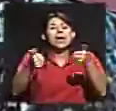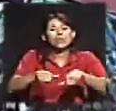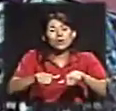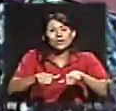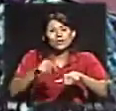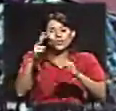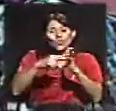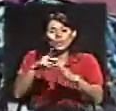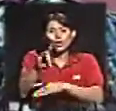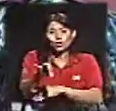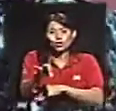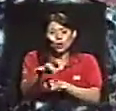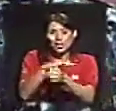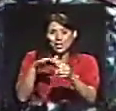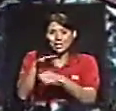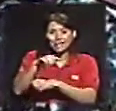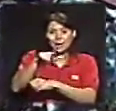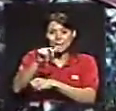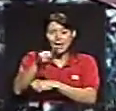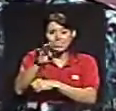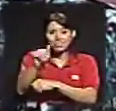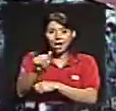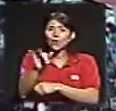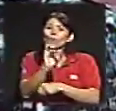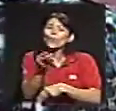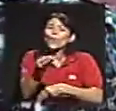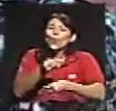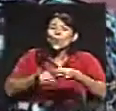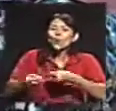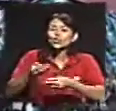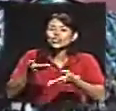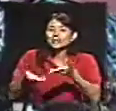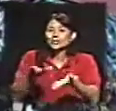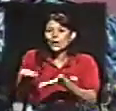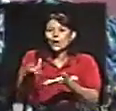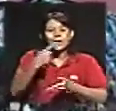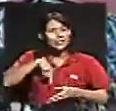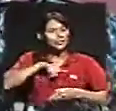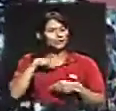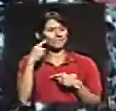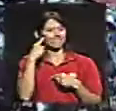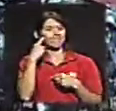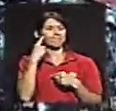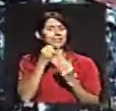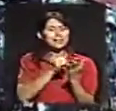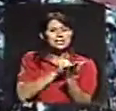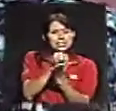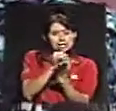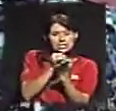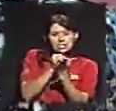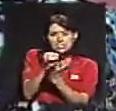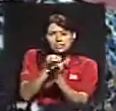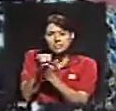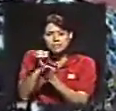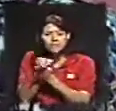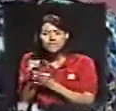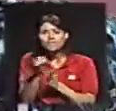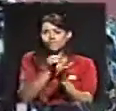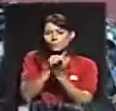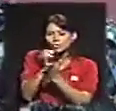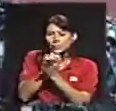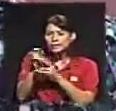en el 2008 sobre Isla Plata. Eso es lo que nos lleva un poco a investigar, a indagar, a comunicarnos con